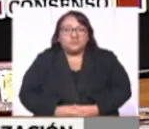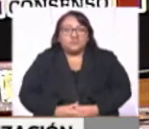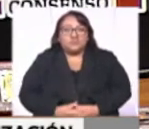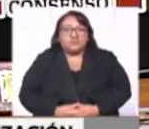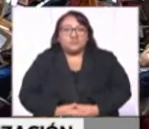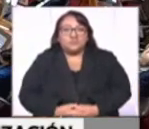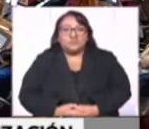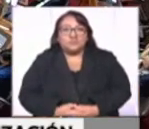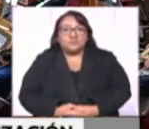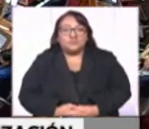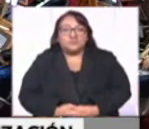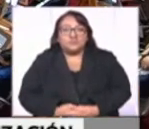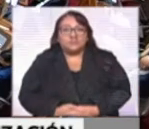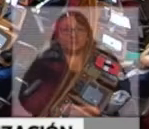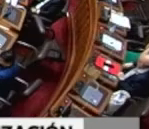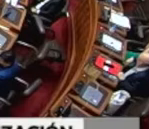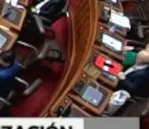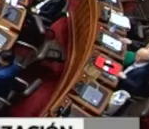votar.